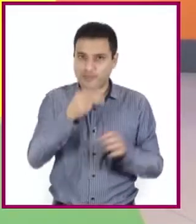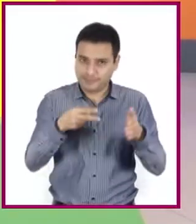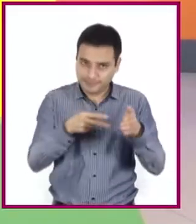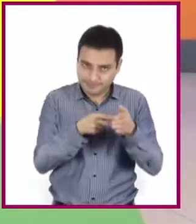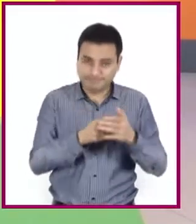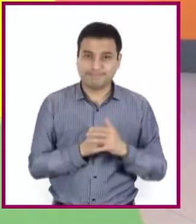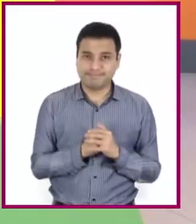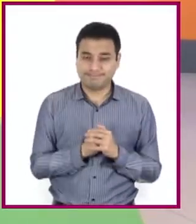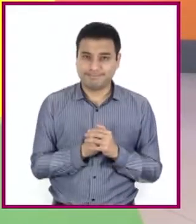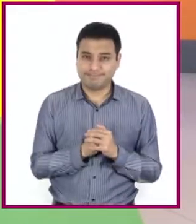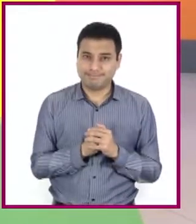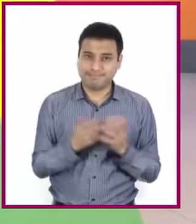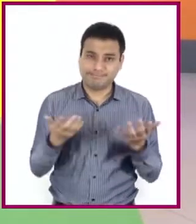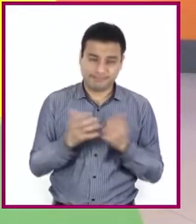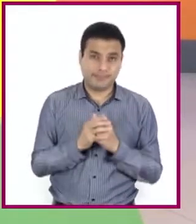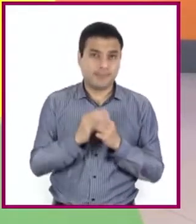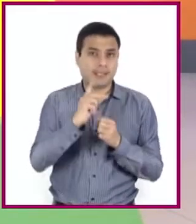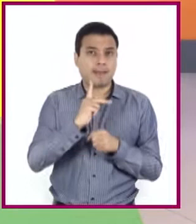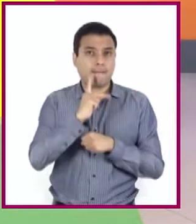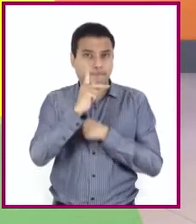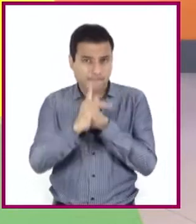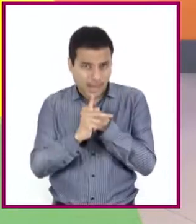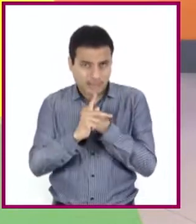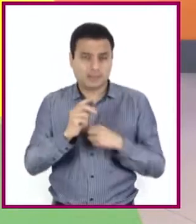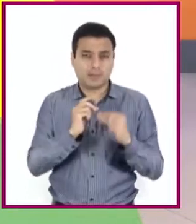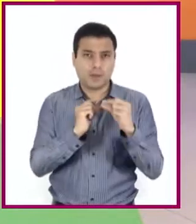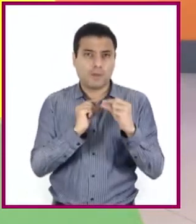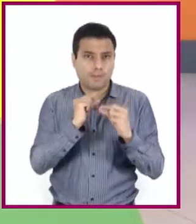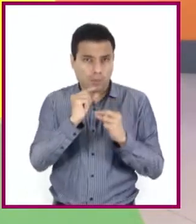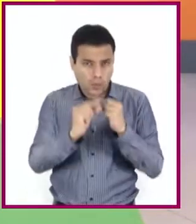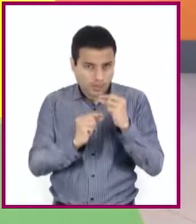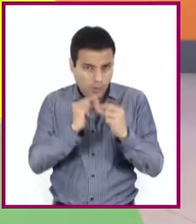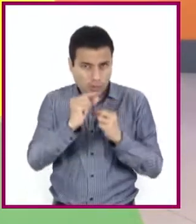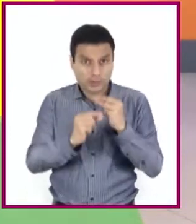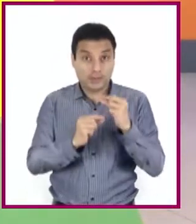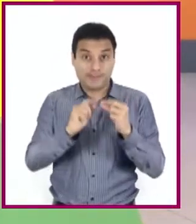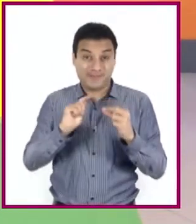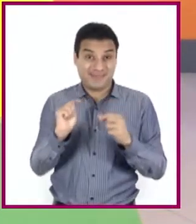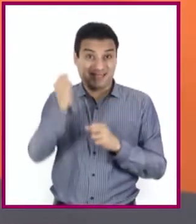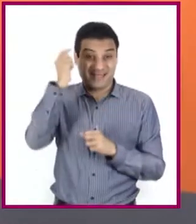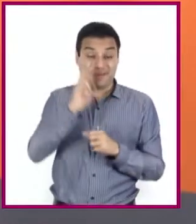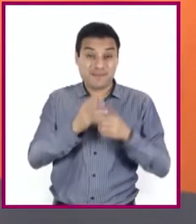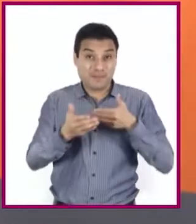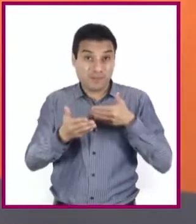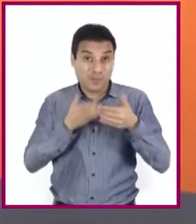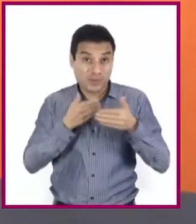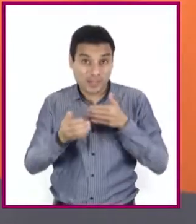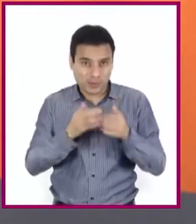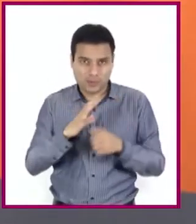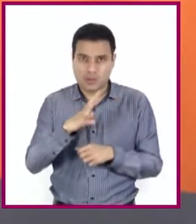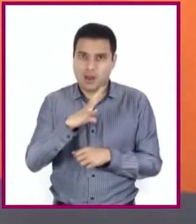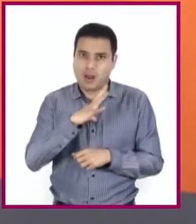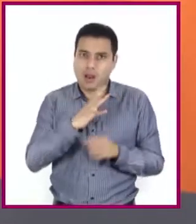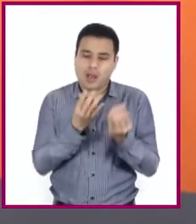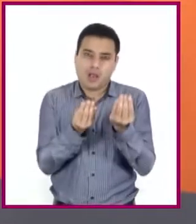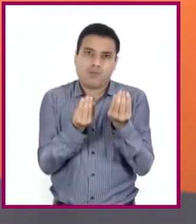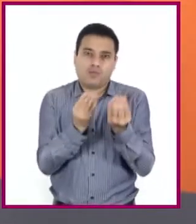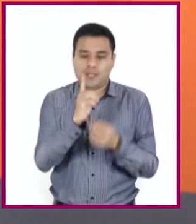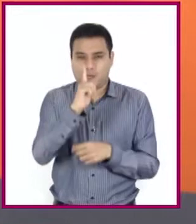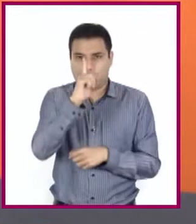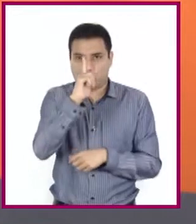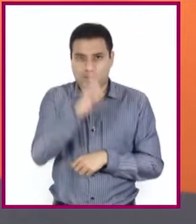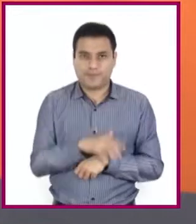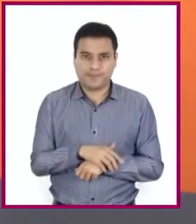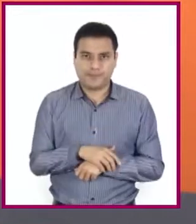eléctrica. A medida que los países se industrializan, se consumen cantidades de energía cada vez más grandes. El